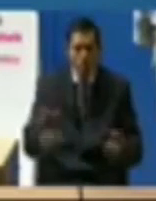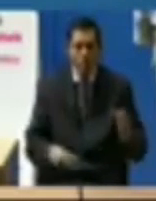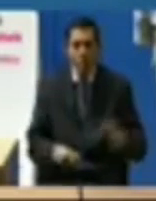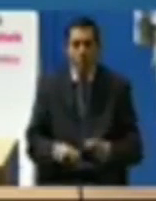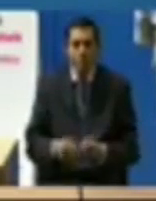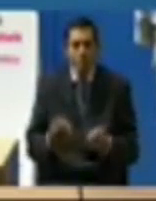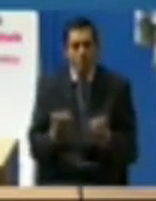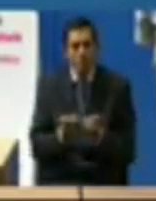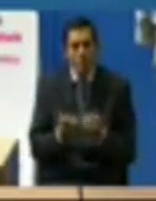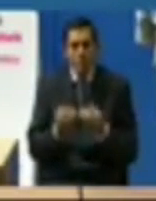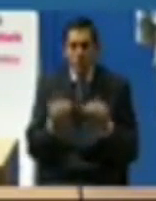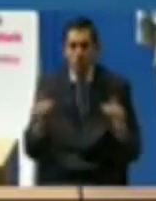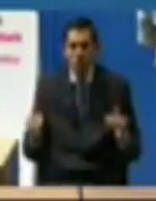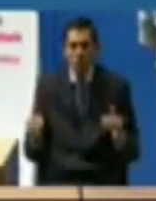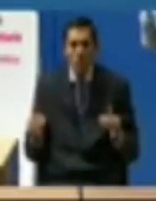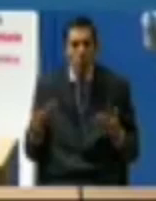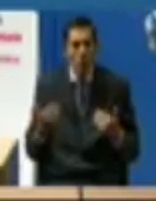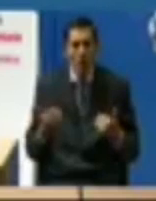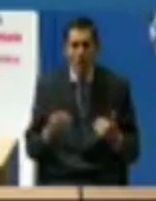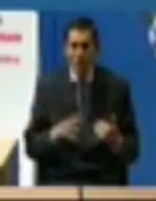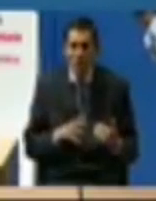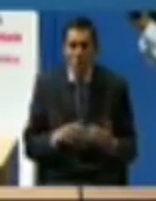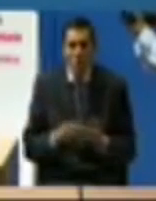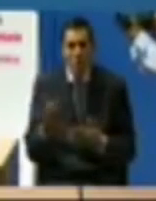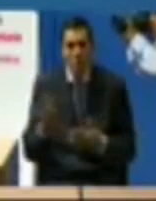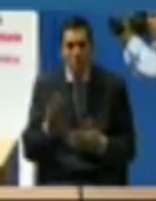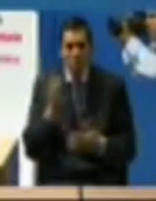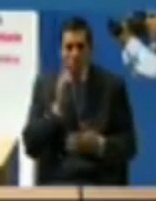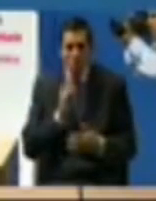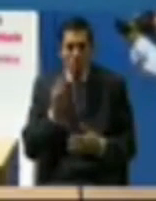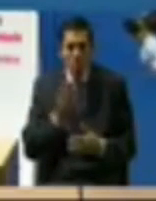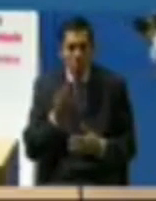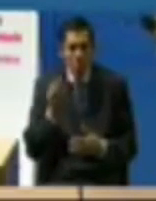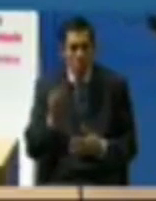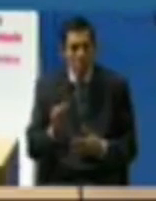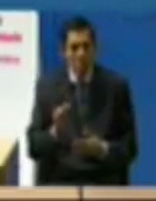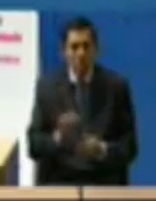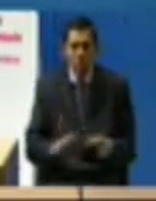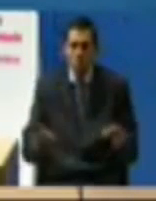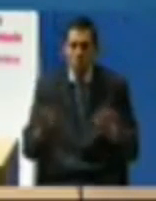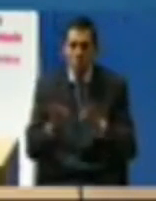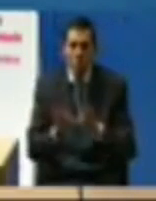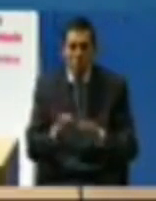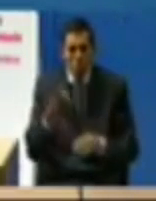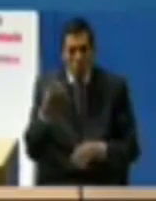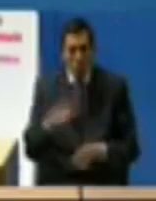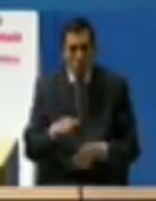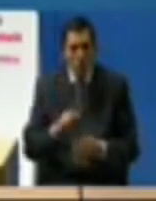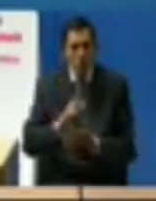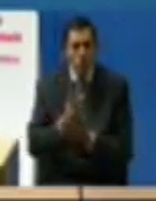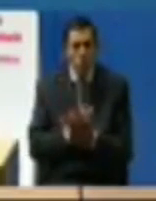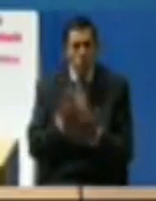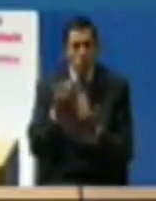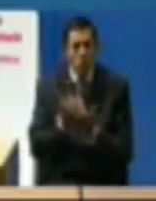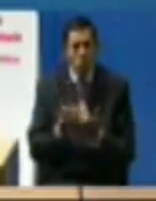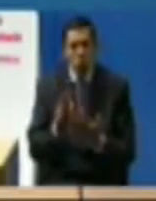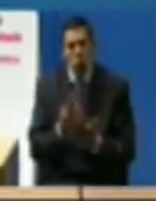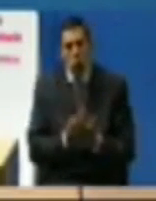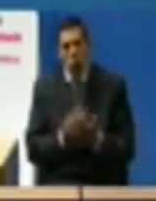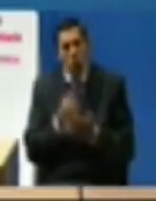de género y necesidades de las mujeres, factores indispensables para la formulación, planeación,